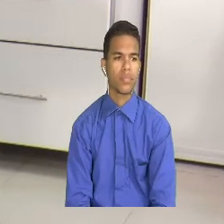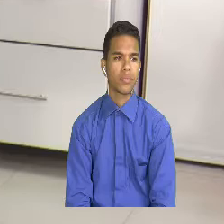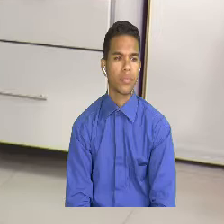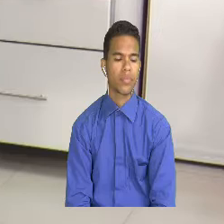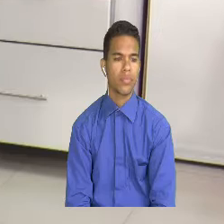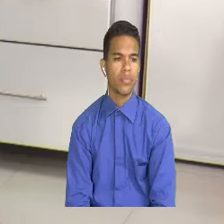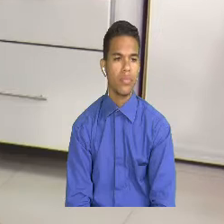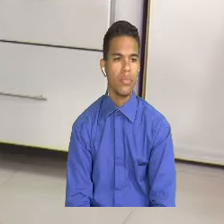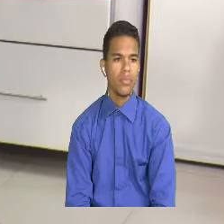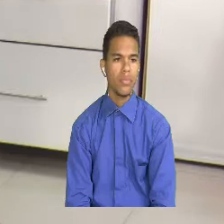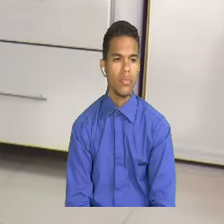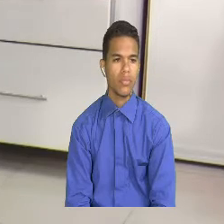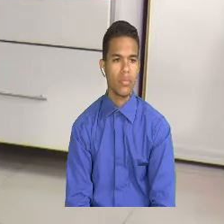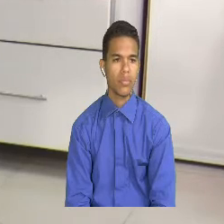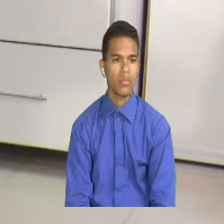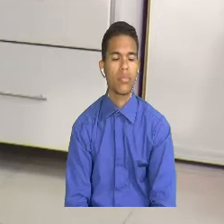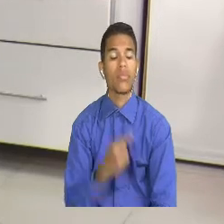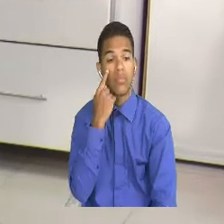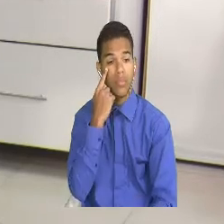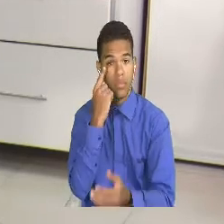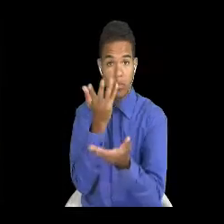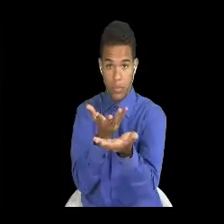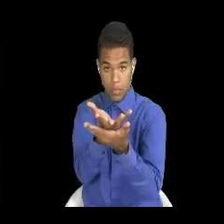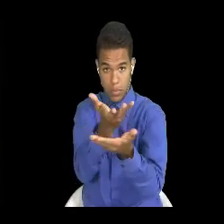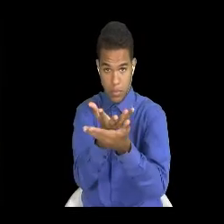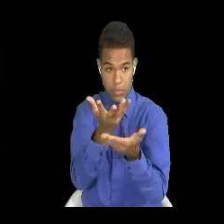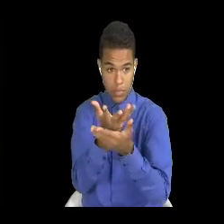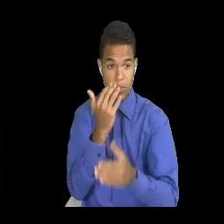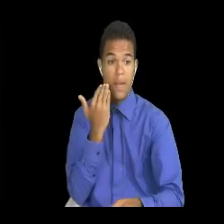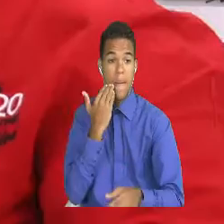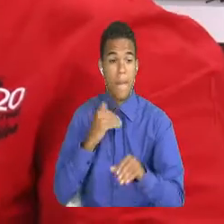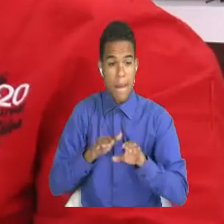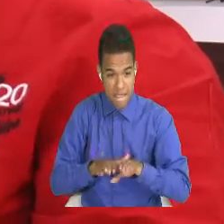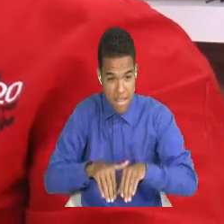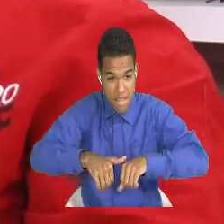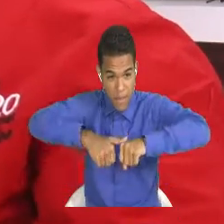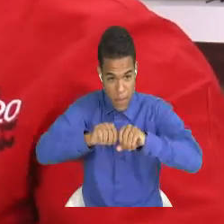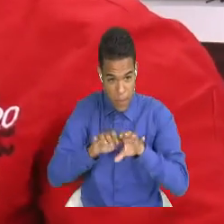lo cubro. Siempre es recomendado para cuando se apane.